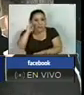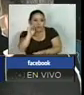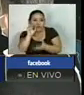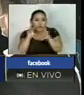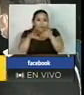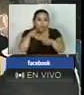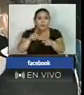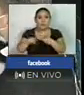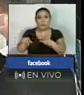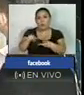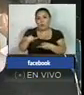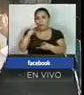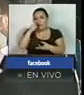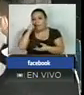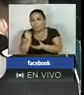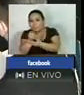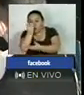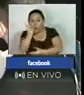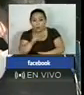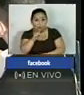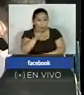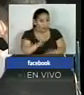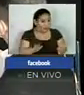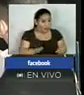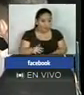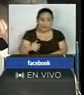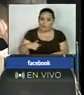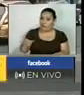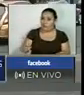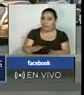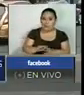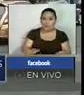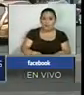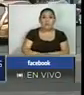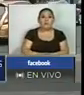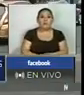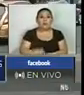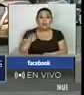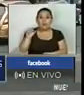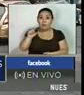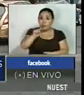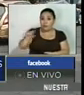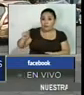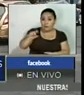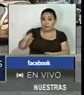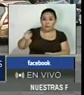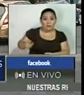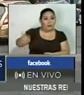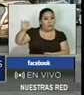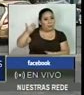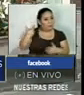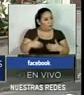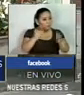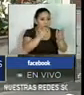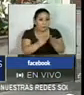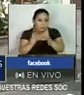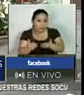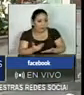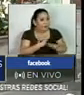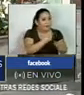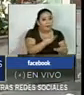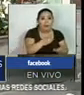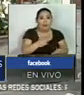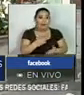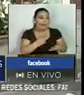todo eso se vende. Hoy nada. Hoy no se va a vender nada de eso. Semanas anteriores se habían preparado para hacer entregas a